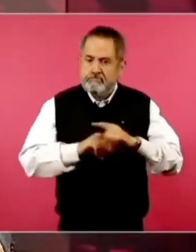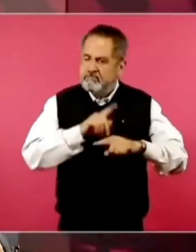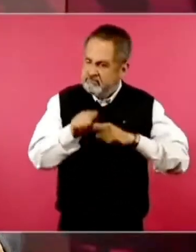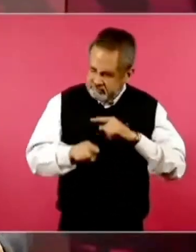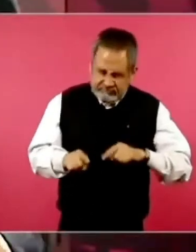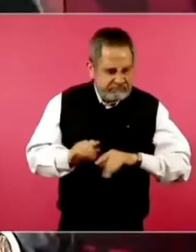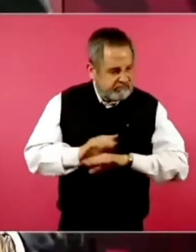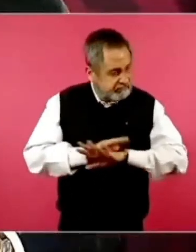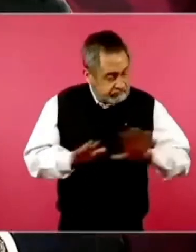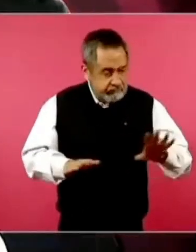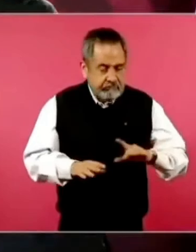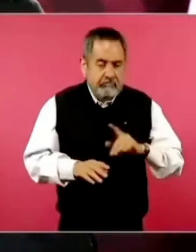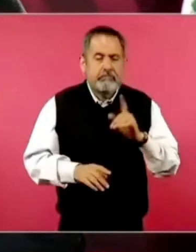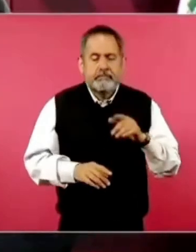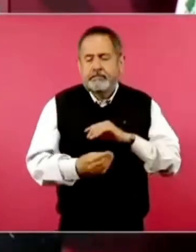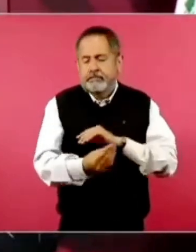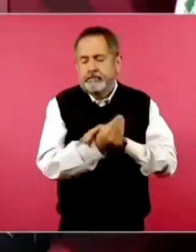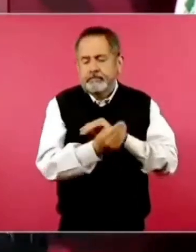y